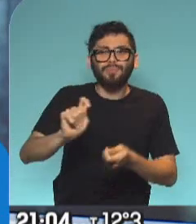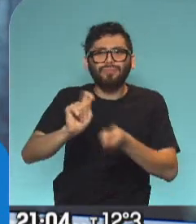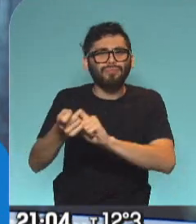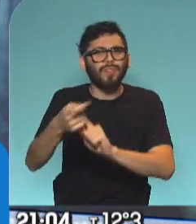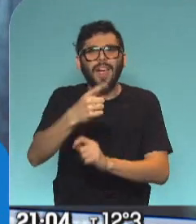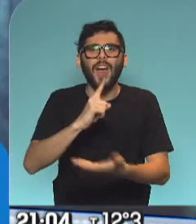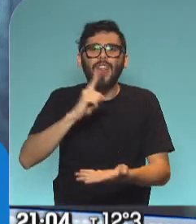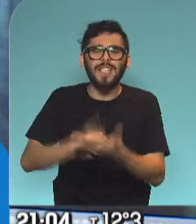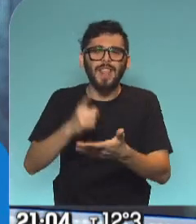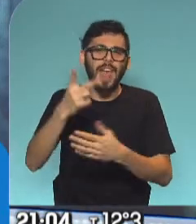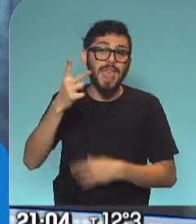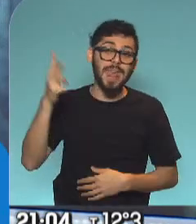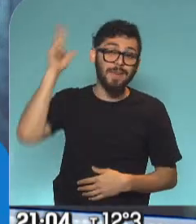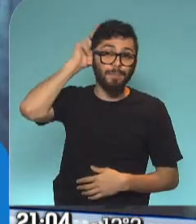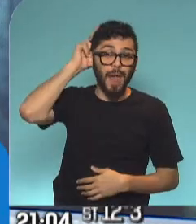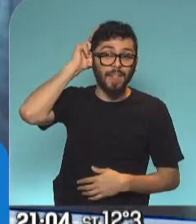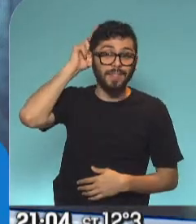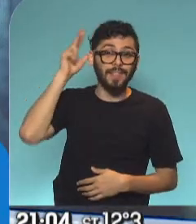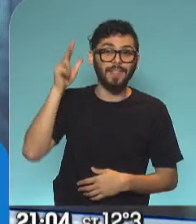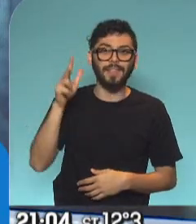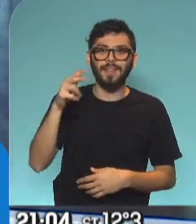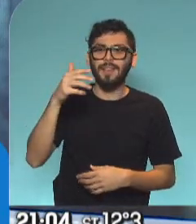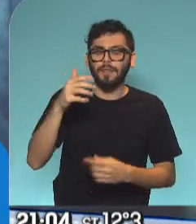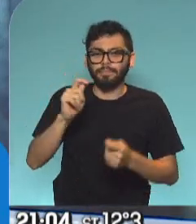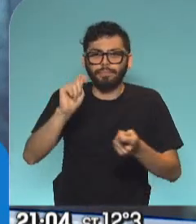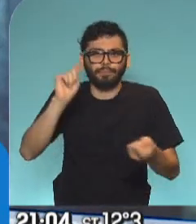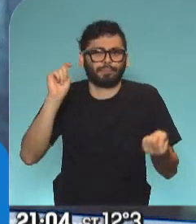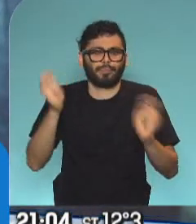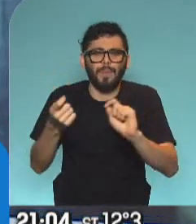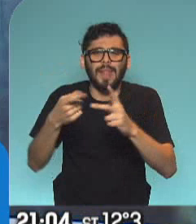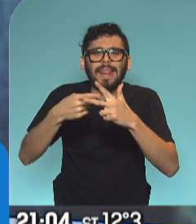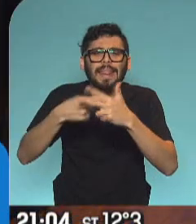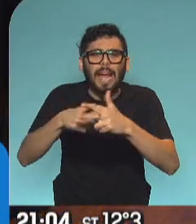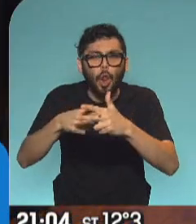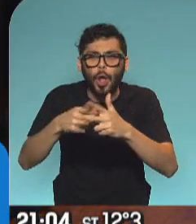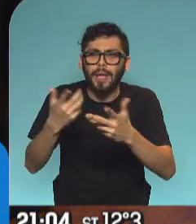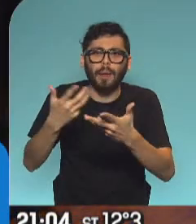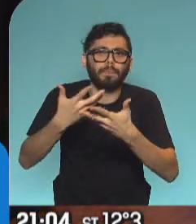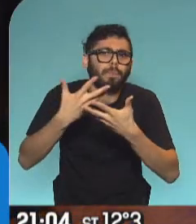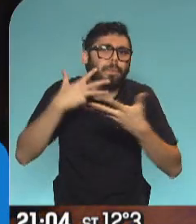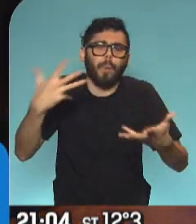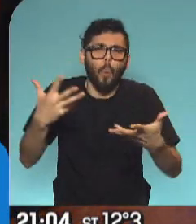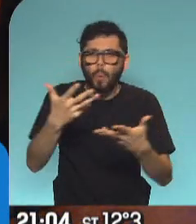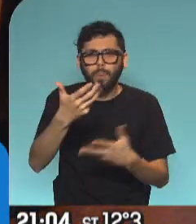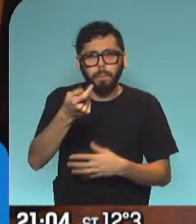decide hacerse un implante coclear Medel, una tecnología que era poco conocida en ese momento.